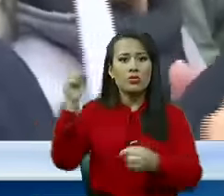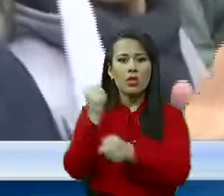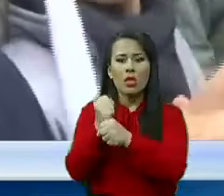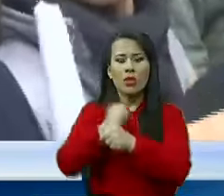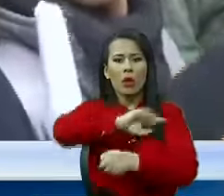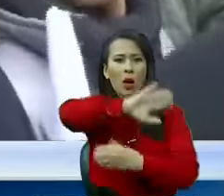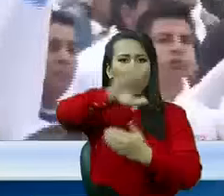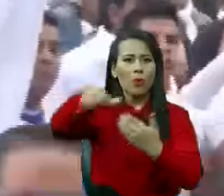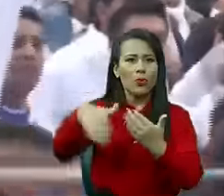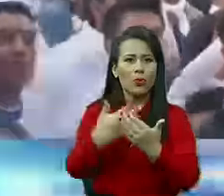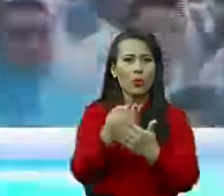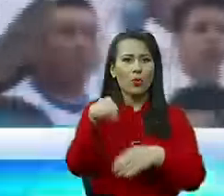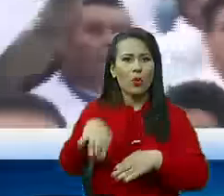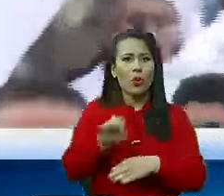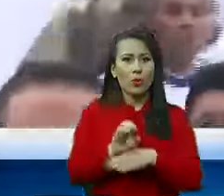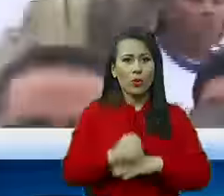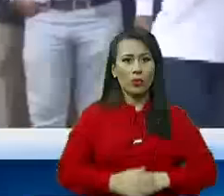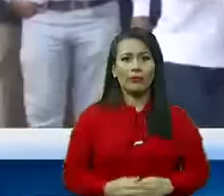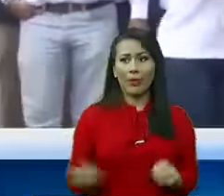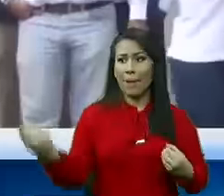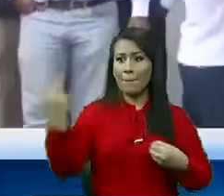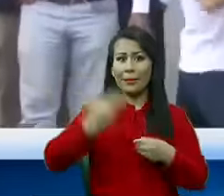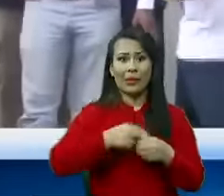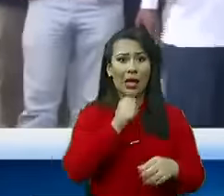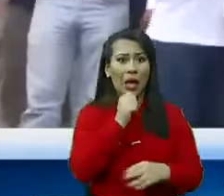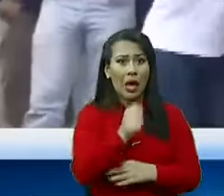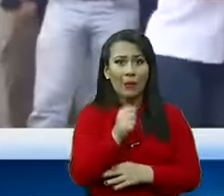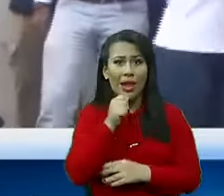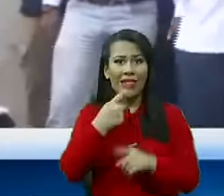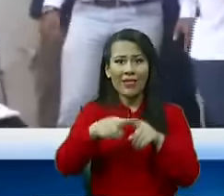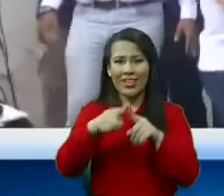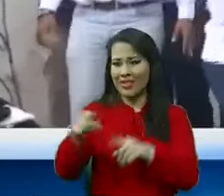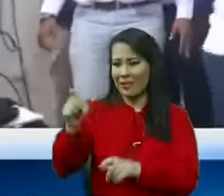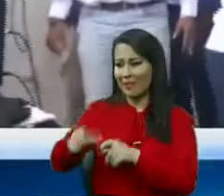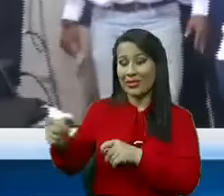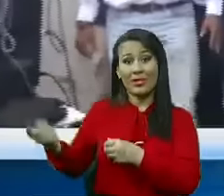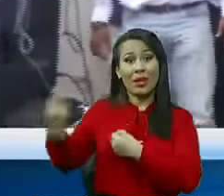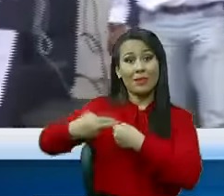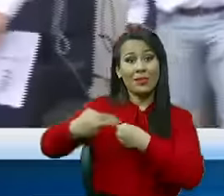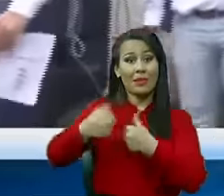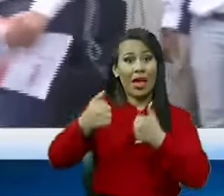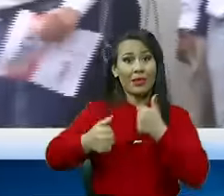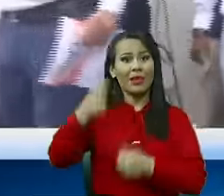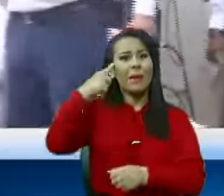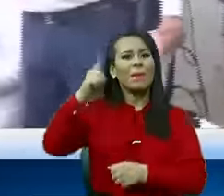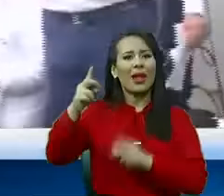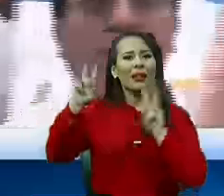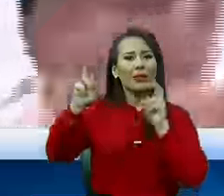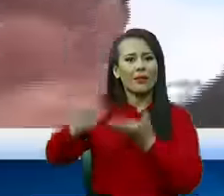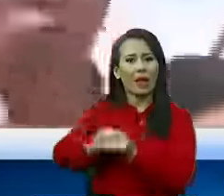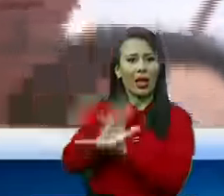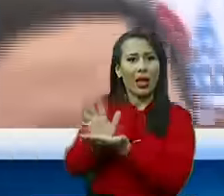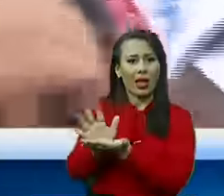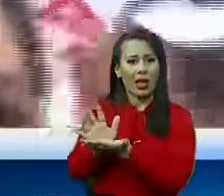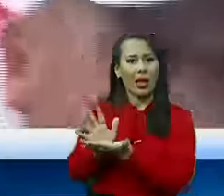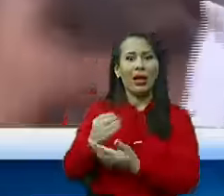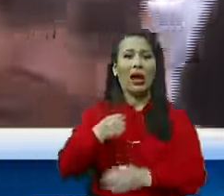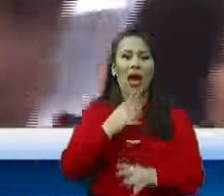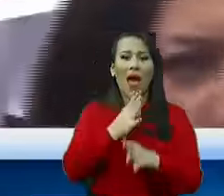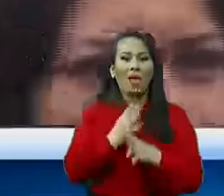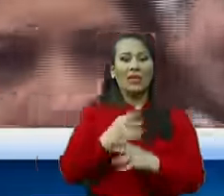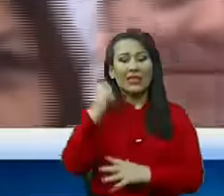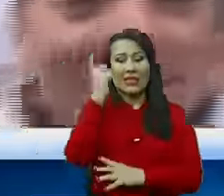para todo el Ecuador las intervenciones fueron cortas presentó a varios de los candidatos tanto nacionales como los de la provincia se refirió a la crisis que atraviesa tulcán